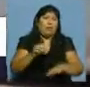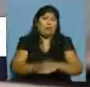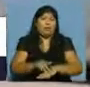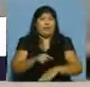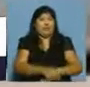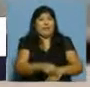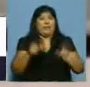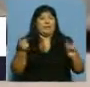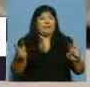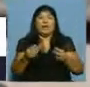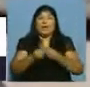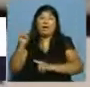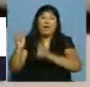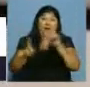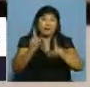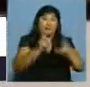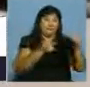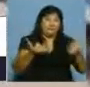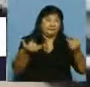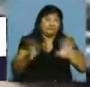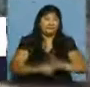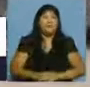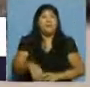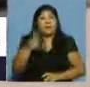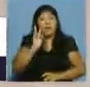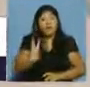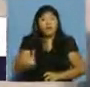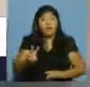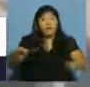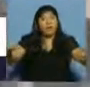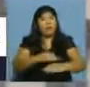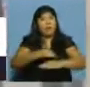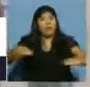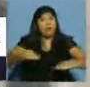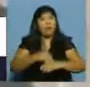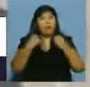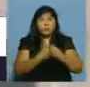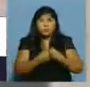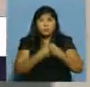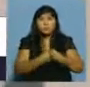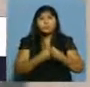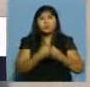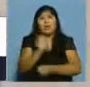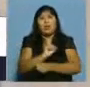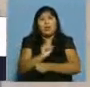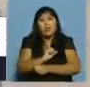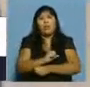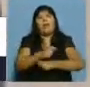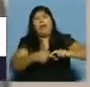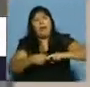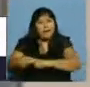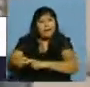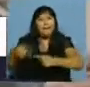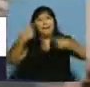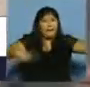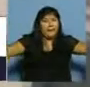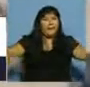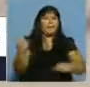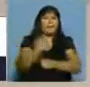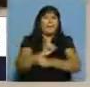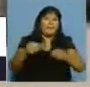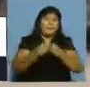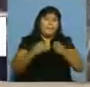algunas tragedias. Pero como pueden ver, el tráfico es importante, ¿no? O sea, hay muchos vehículos que quedan aquí esperando la